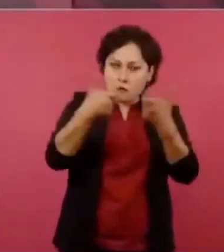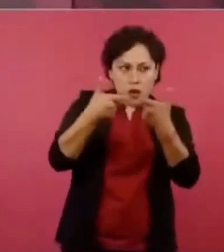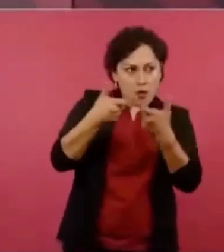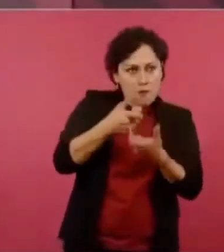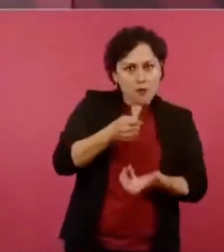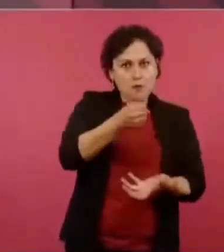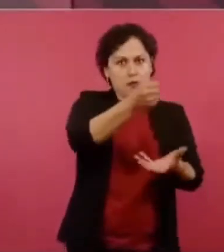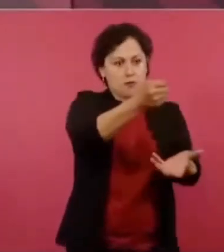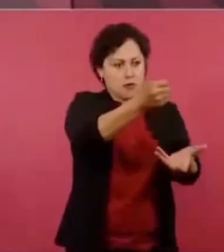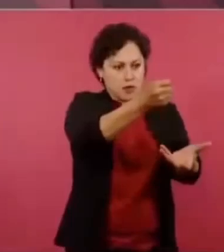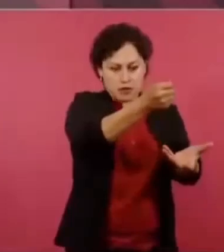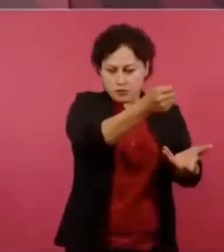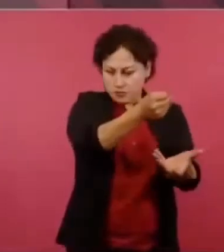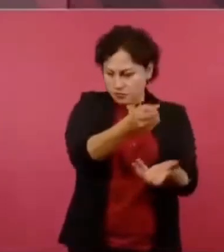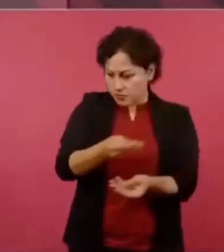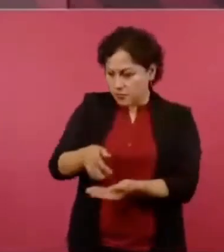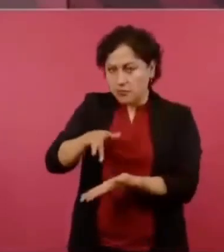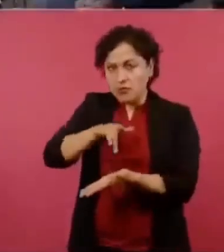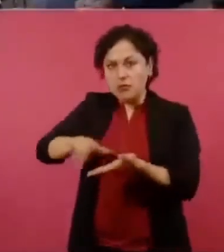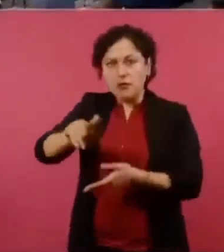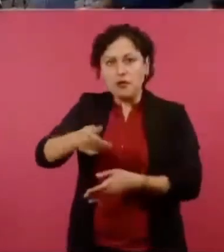no funcionó, pero no solo no funcionó,